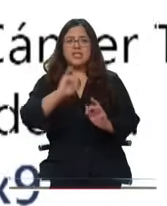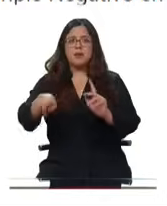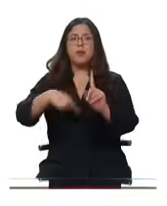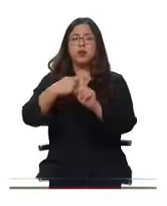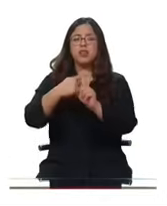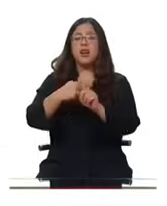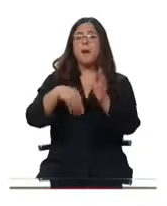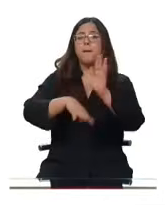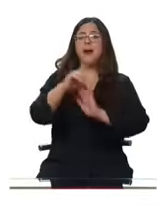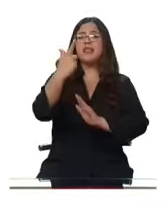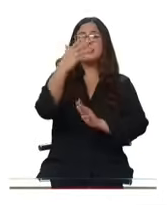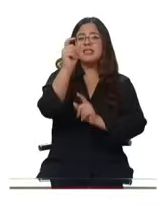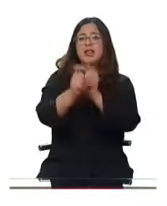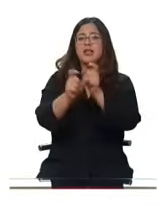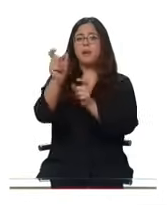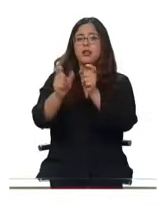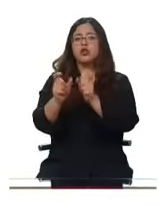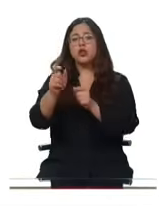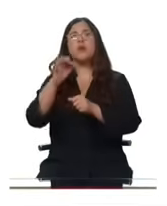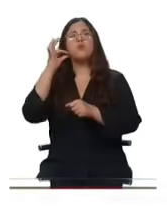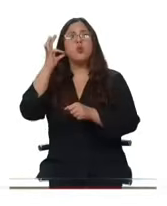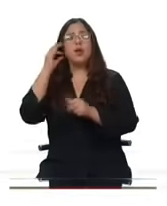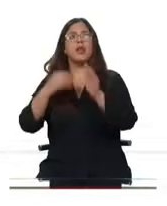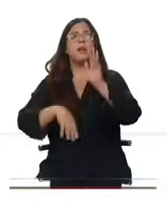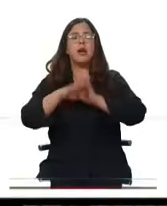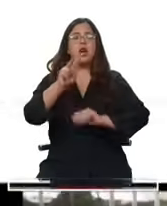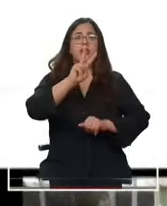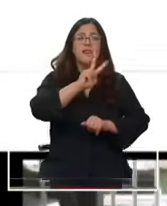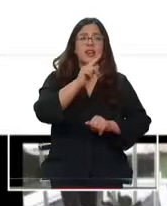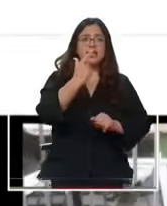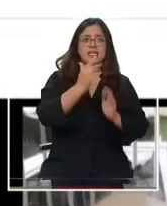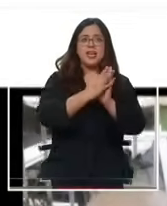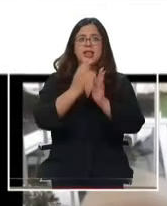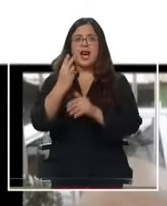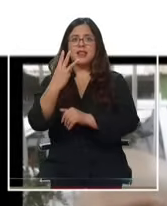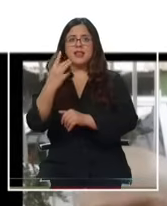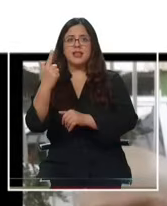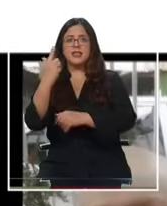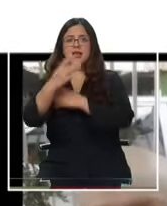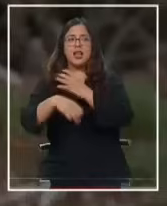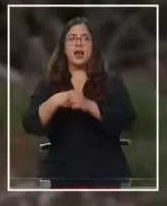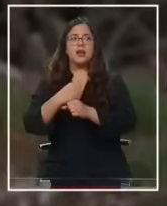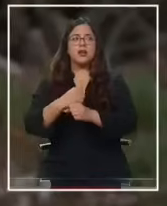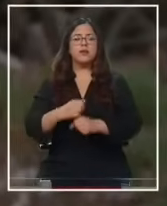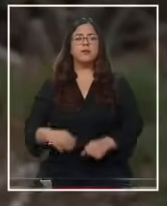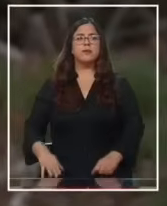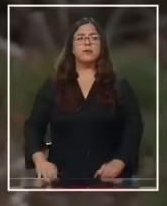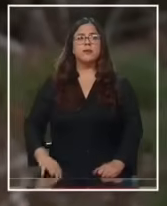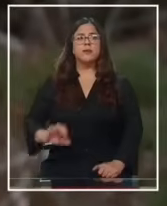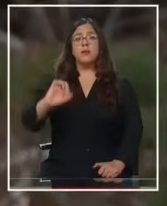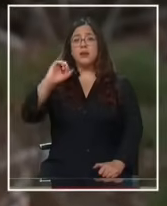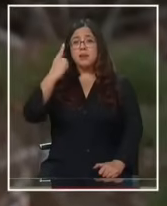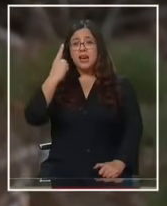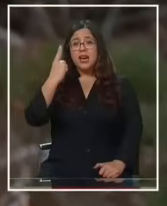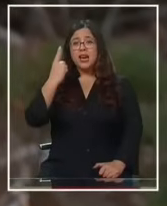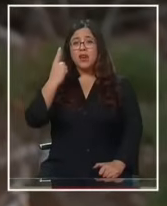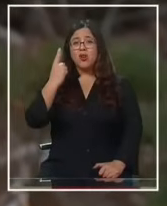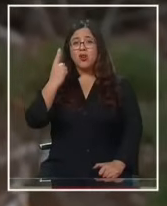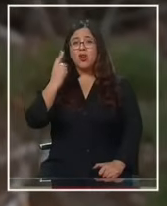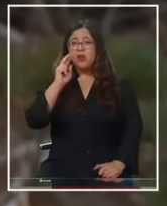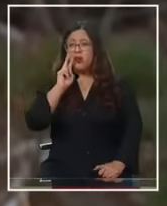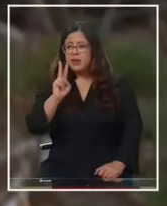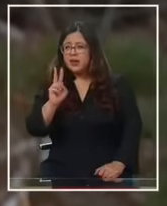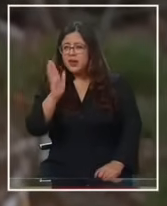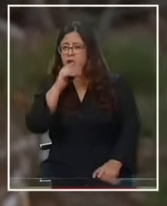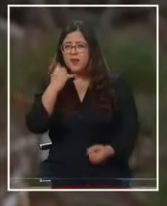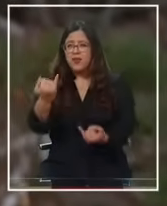70 pacientes, la gran mayoría mujeres de entre 27 y 37 años. Primero que nada, lo que vi yo es la desinformación,